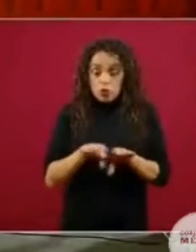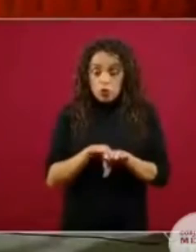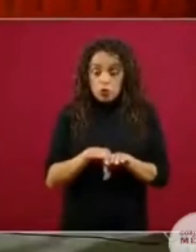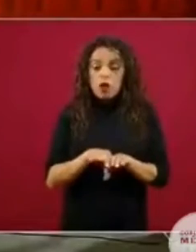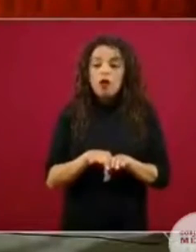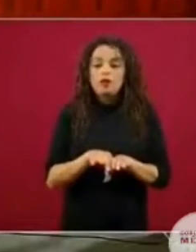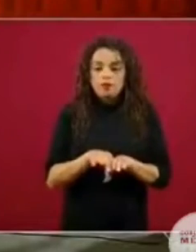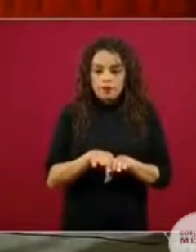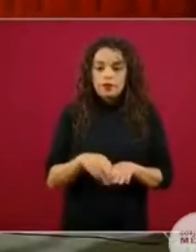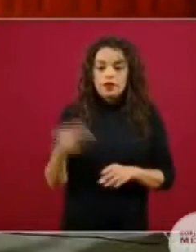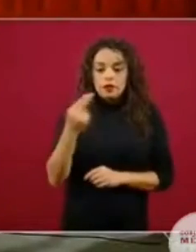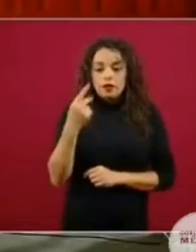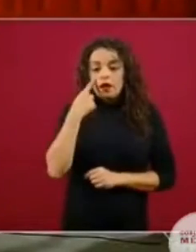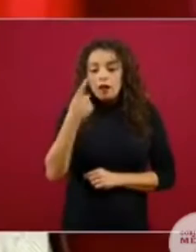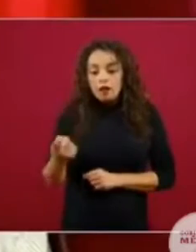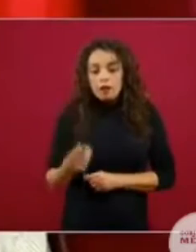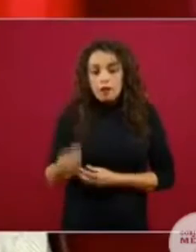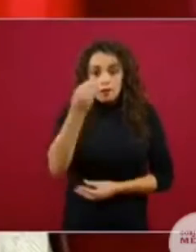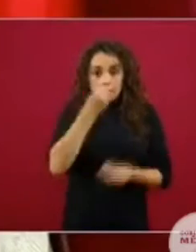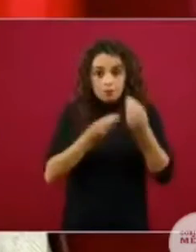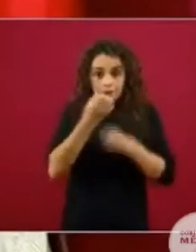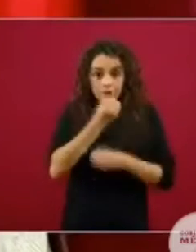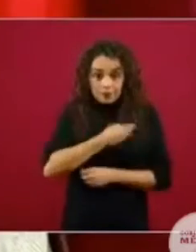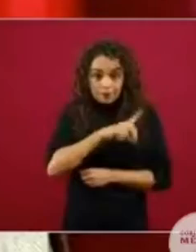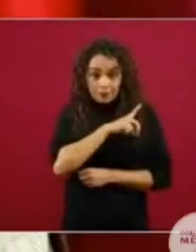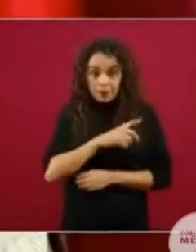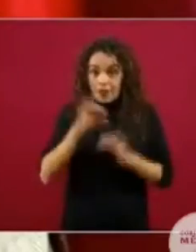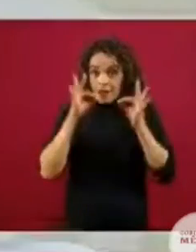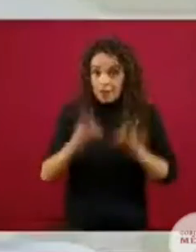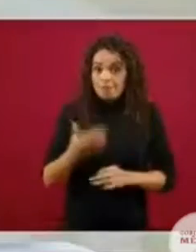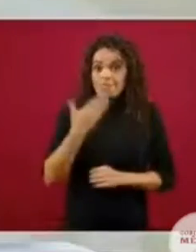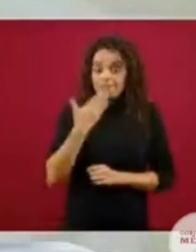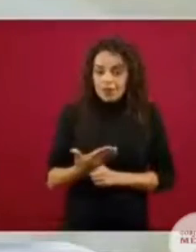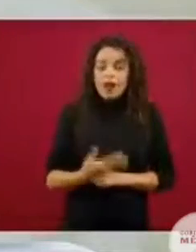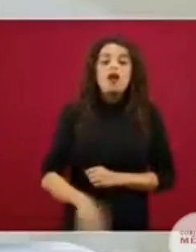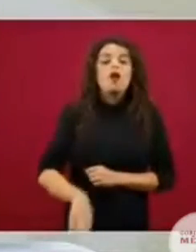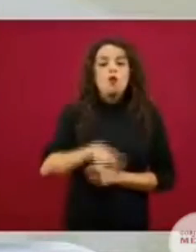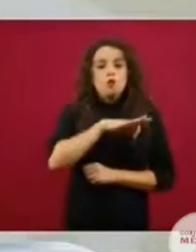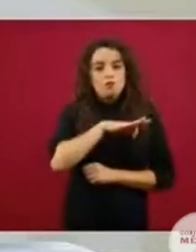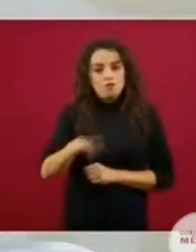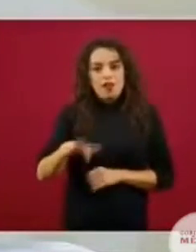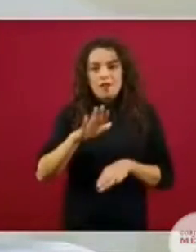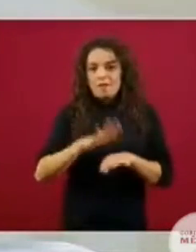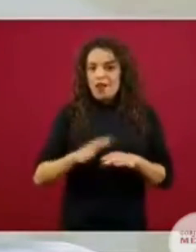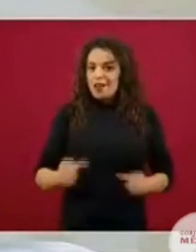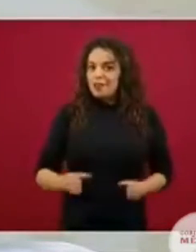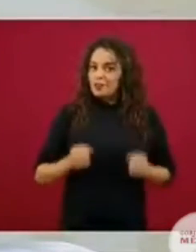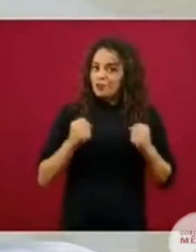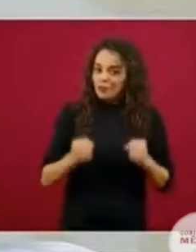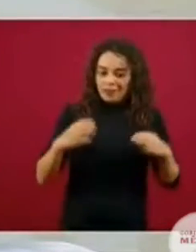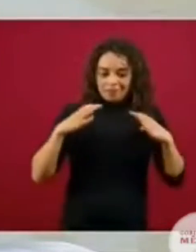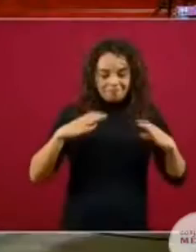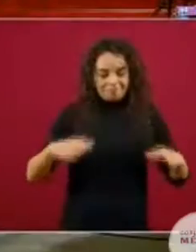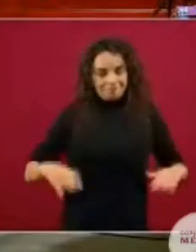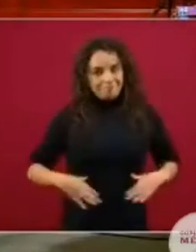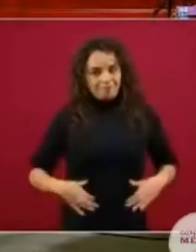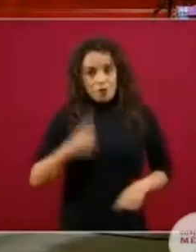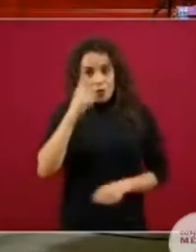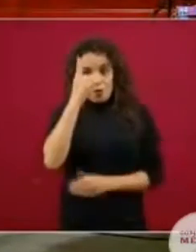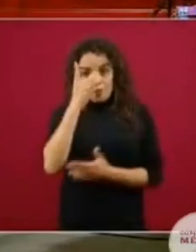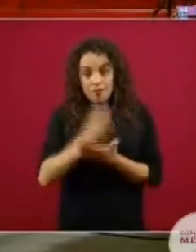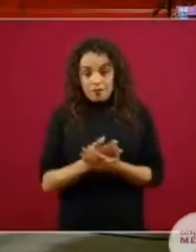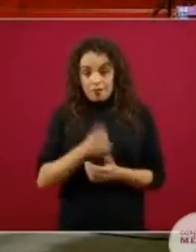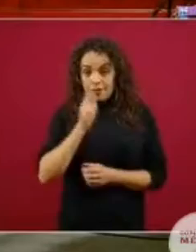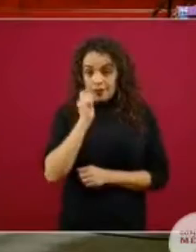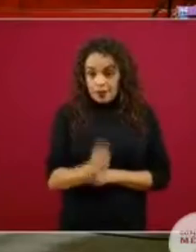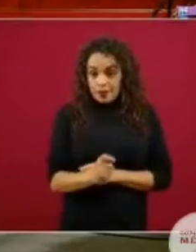a ver como la nutrición también influye en esto para que no sólo no sólo tengamos a a un lado o una